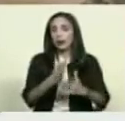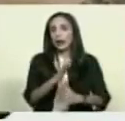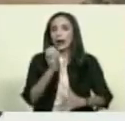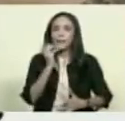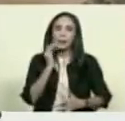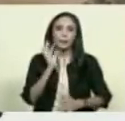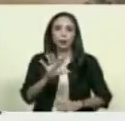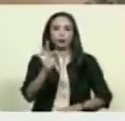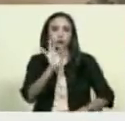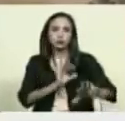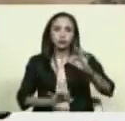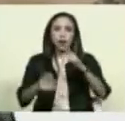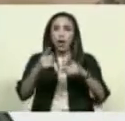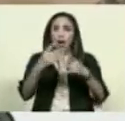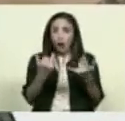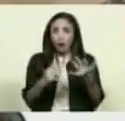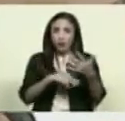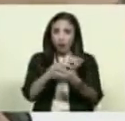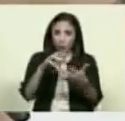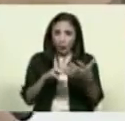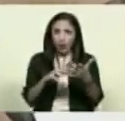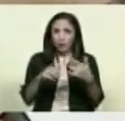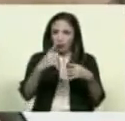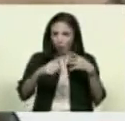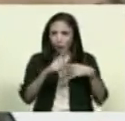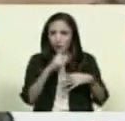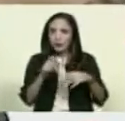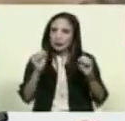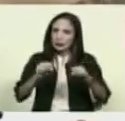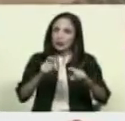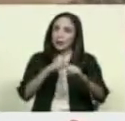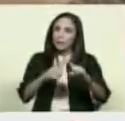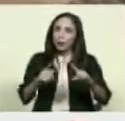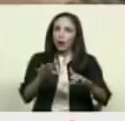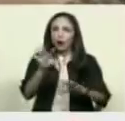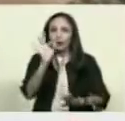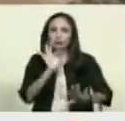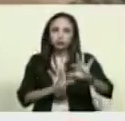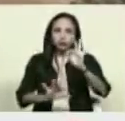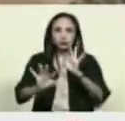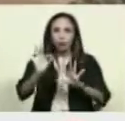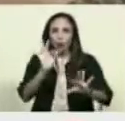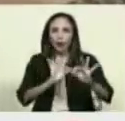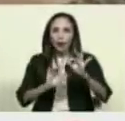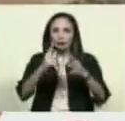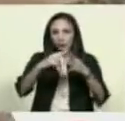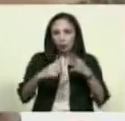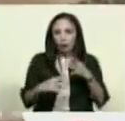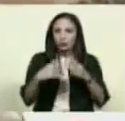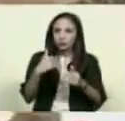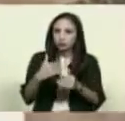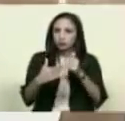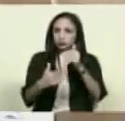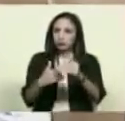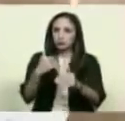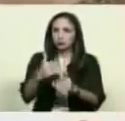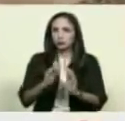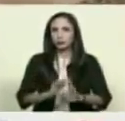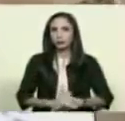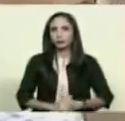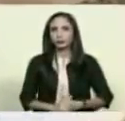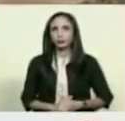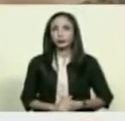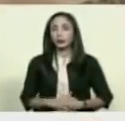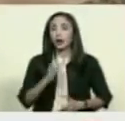gran oportunidad que tenemos de construir una nueva economía, una economía productiva, que es la única forma de darle una solución estructural al tema